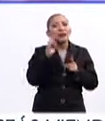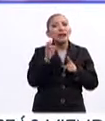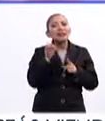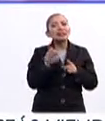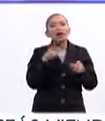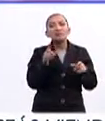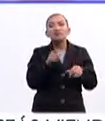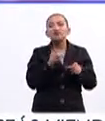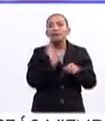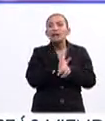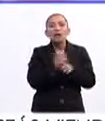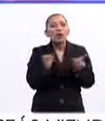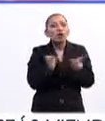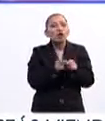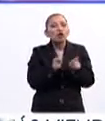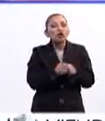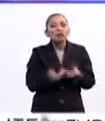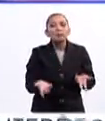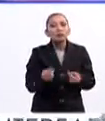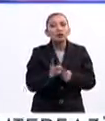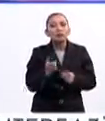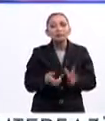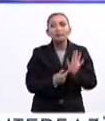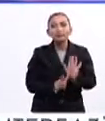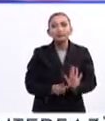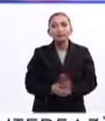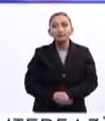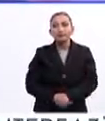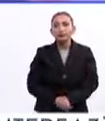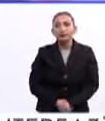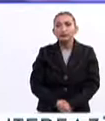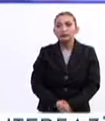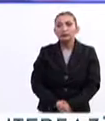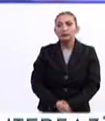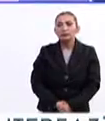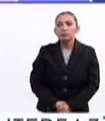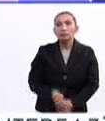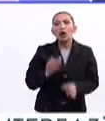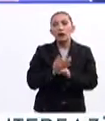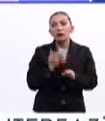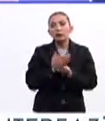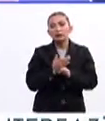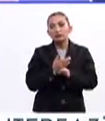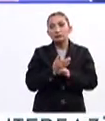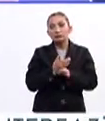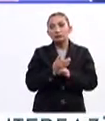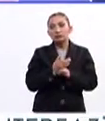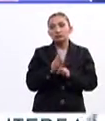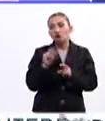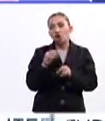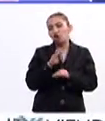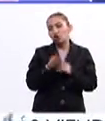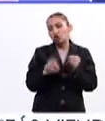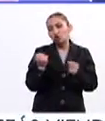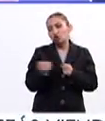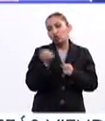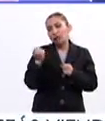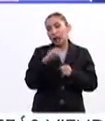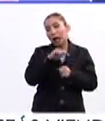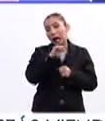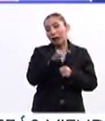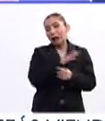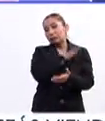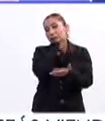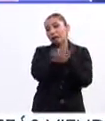poder ver ese cortometraje? ¿Dónde está presentado? ¿Cómo le hacemos? Ahorita hay que tener un poco de la suerte de Ana